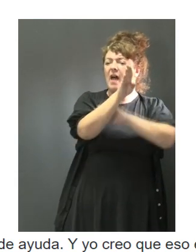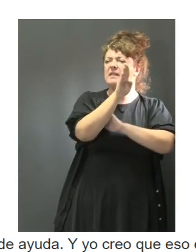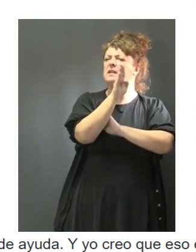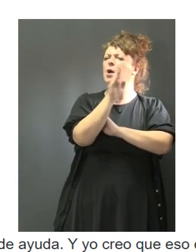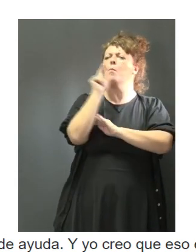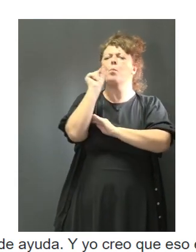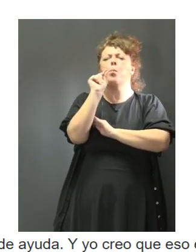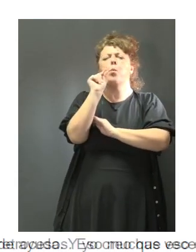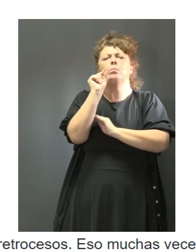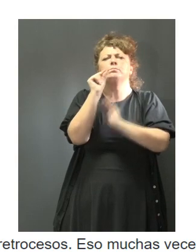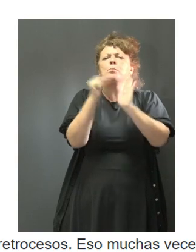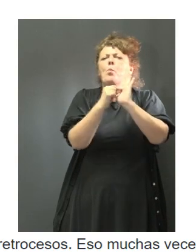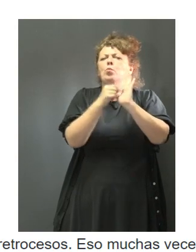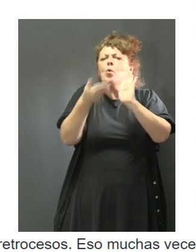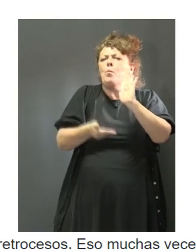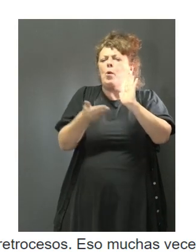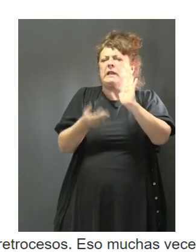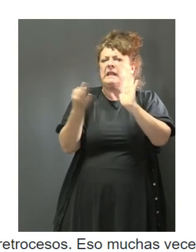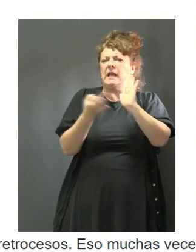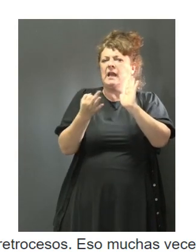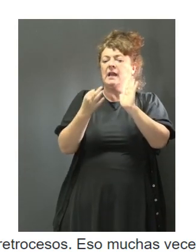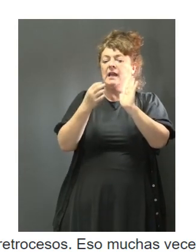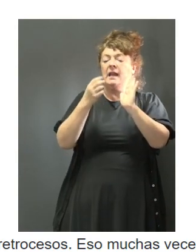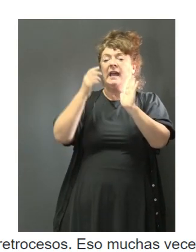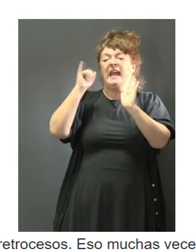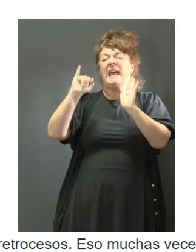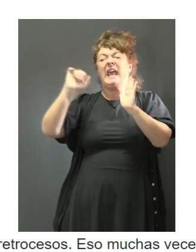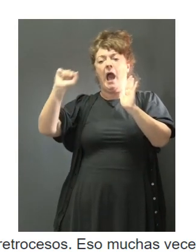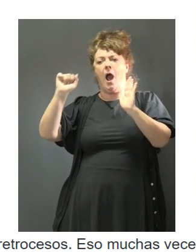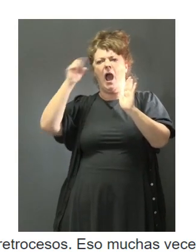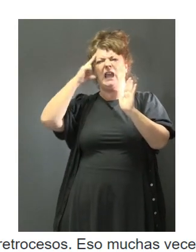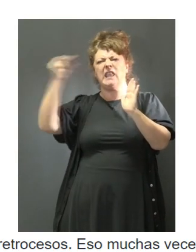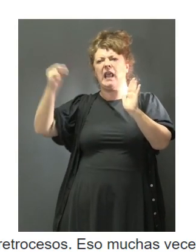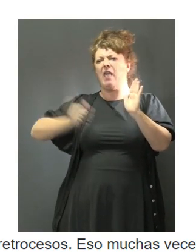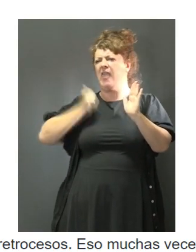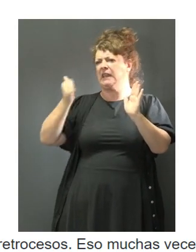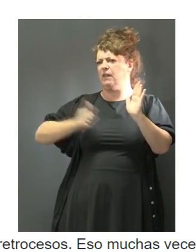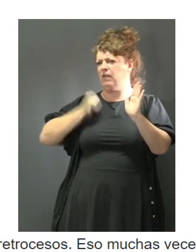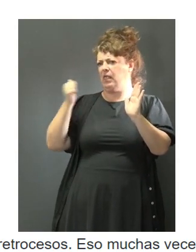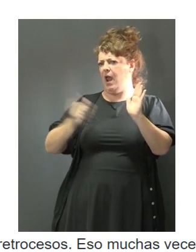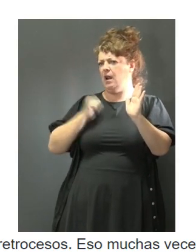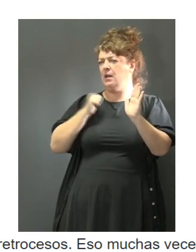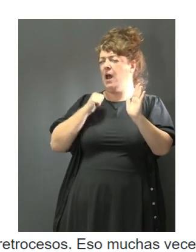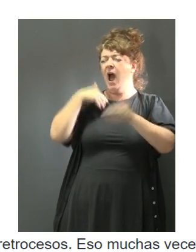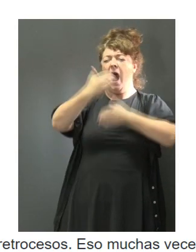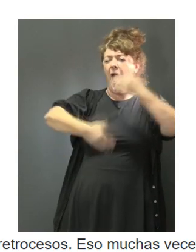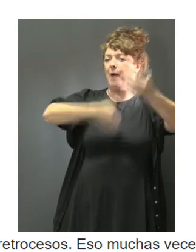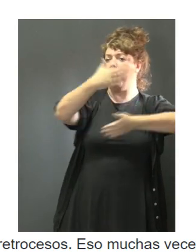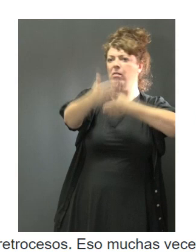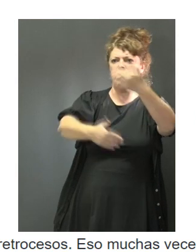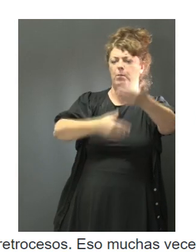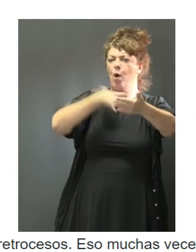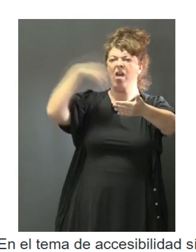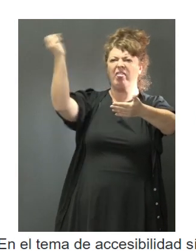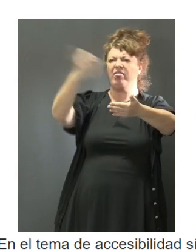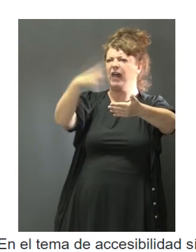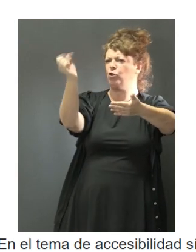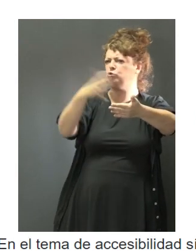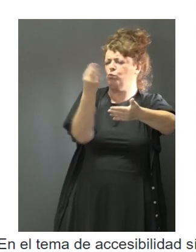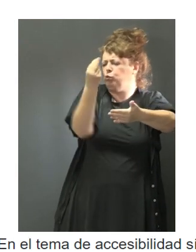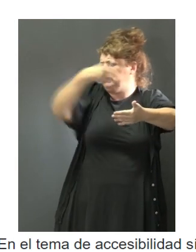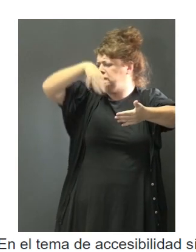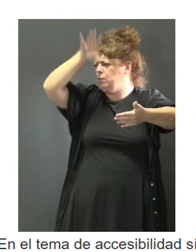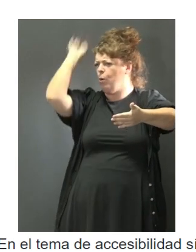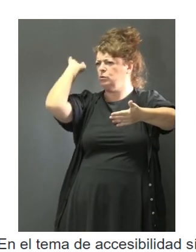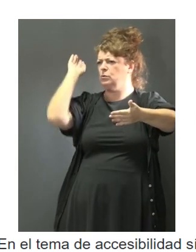en cuenta. Todo el tema de la inteligencia artificial está avanzando muchísimo, pero gracias a la cantidad de datos enorme que hay. Pero muchas